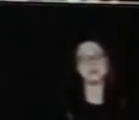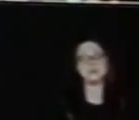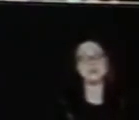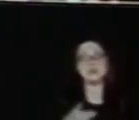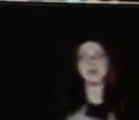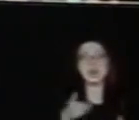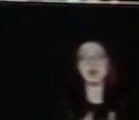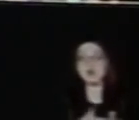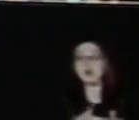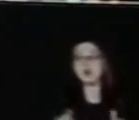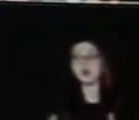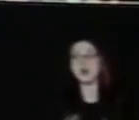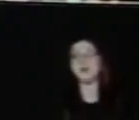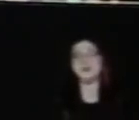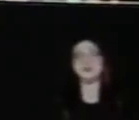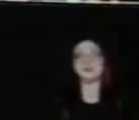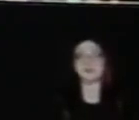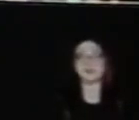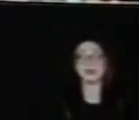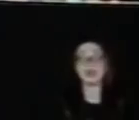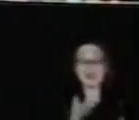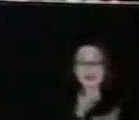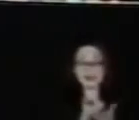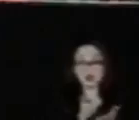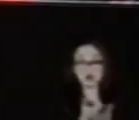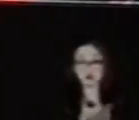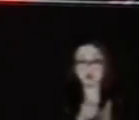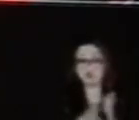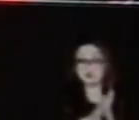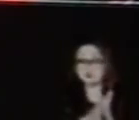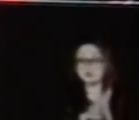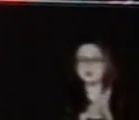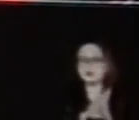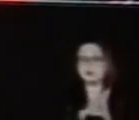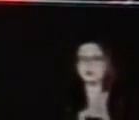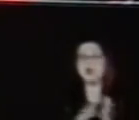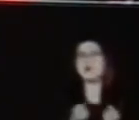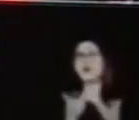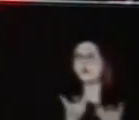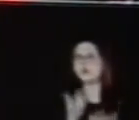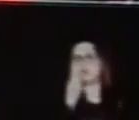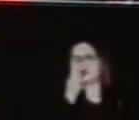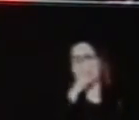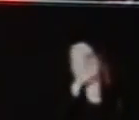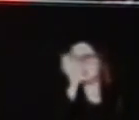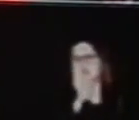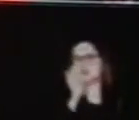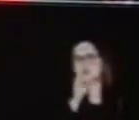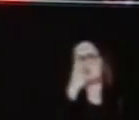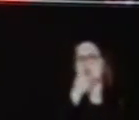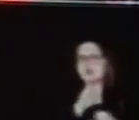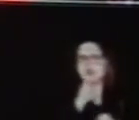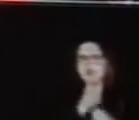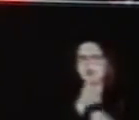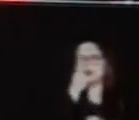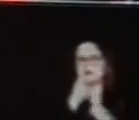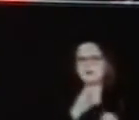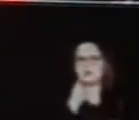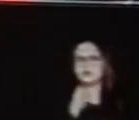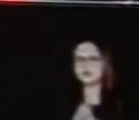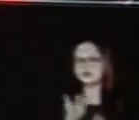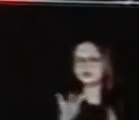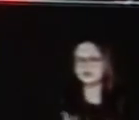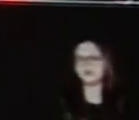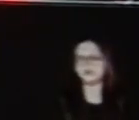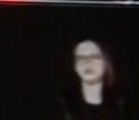tiempo, la economía ha crecido en 2% anual, y